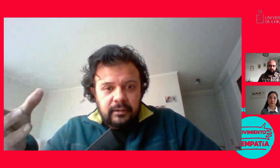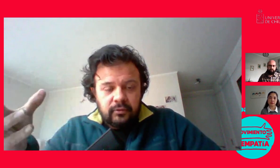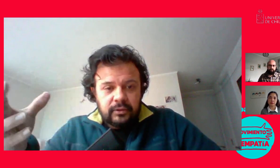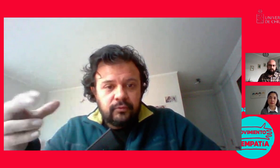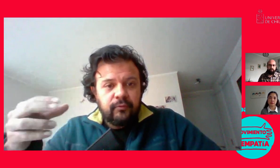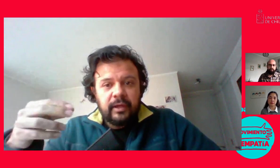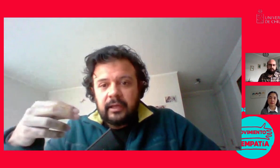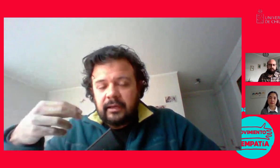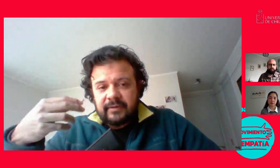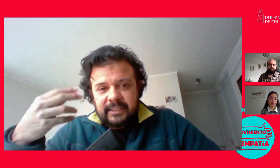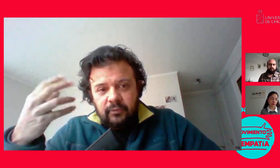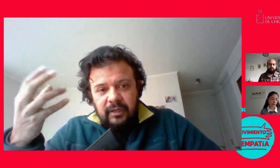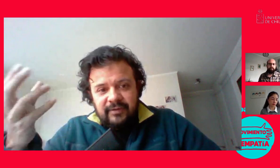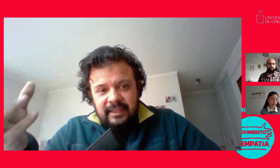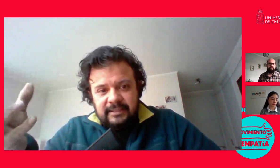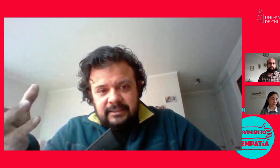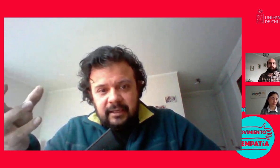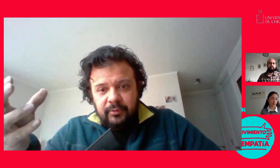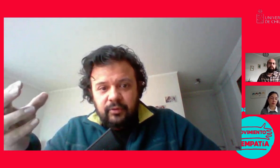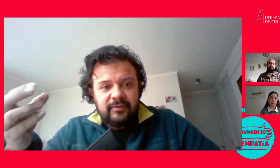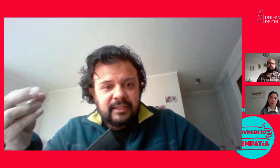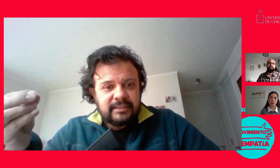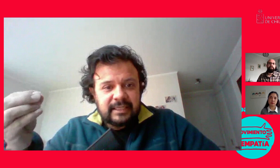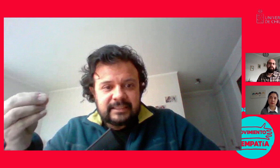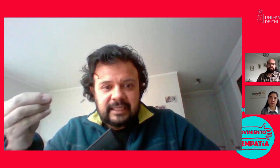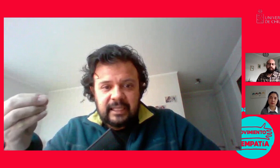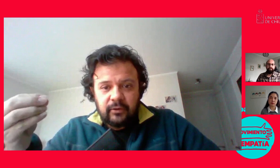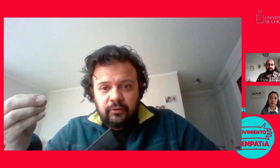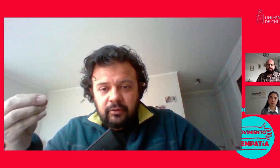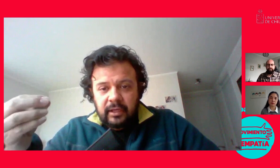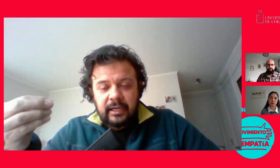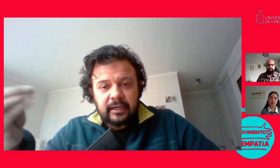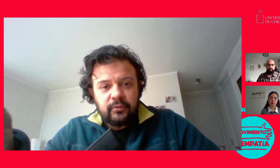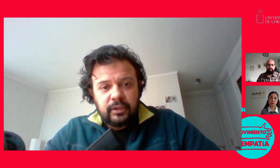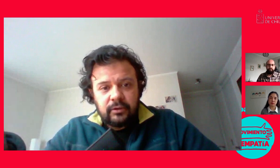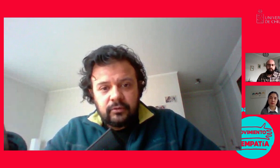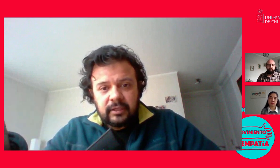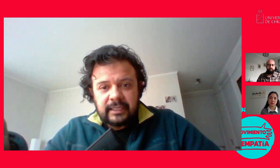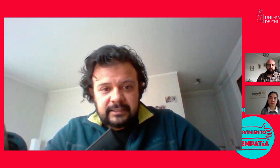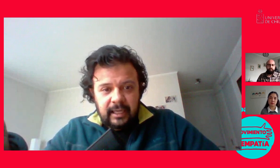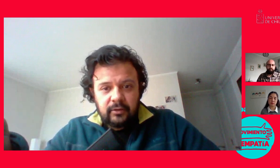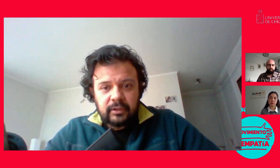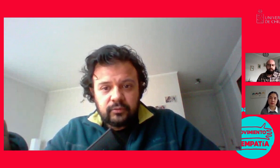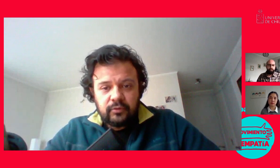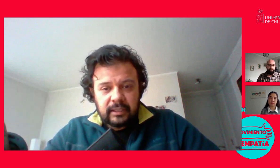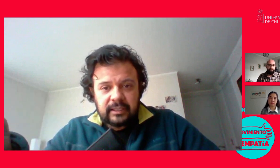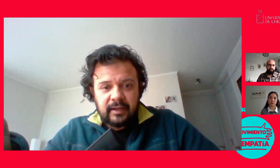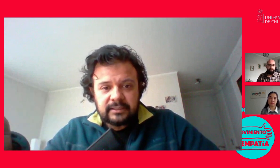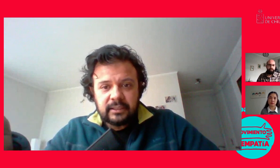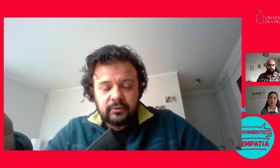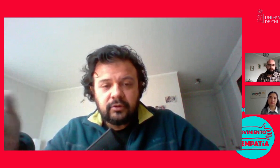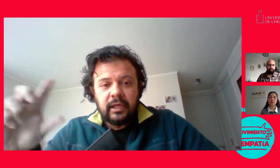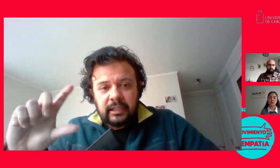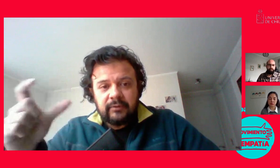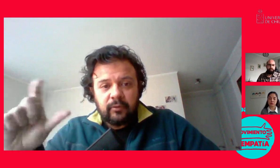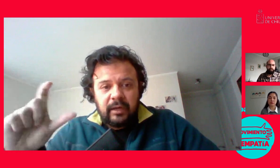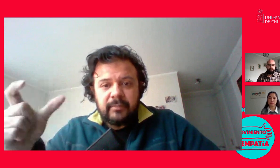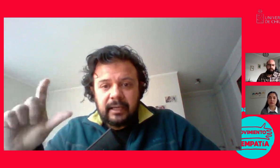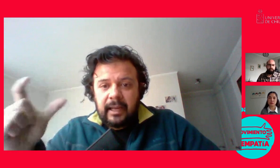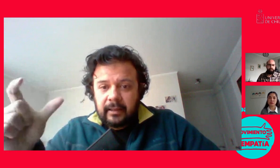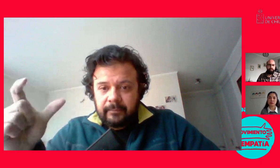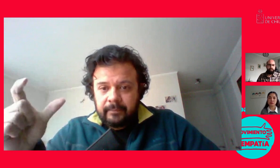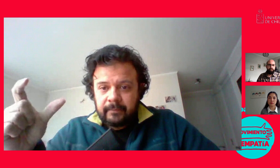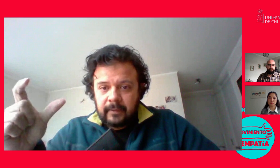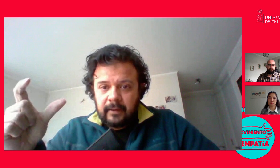fue estocástico, eso fue basado en una evidencia, pero una evidencia que se generó en el Reino Unido gracias a los estudios que estaban haciendo de